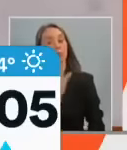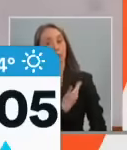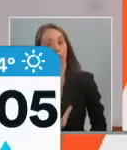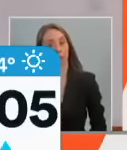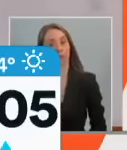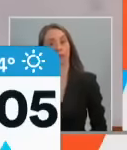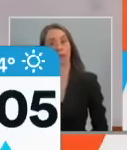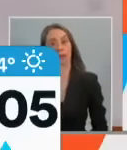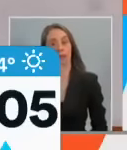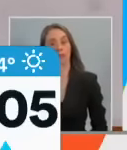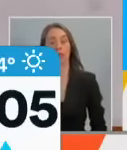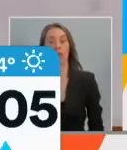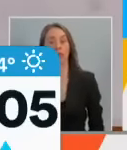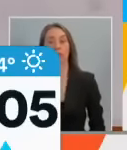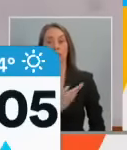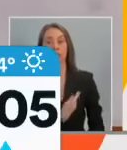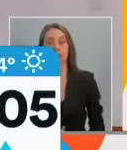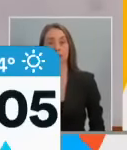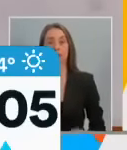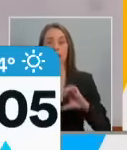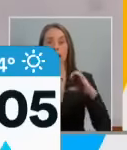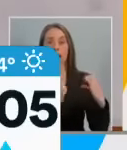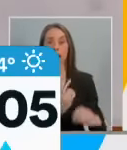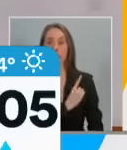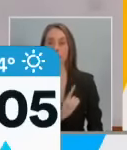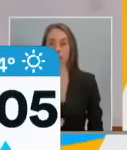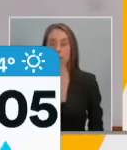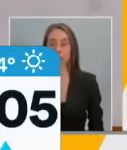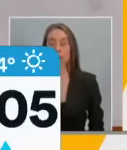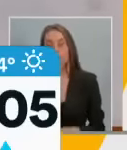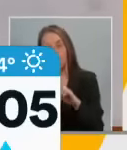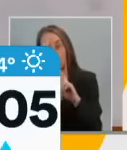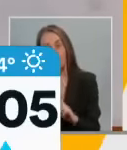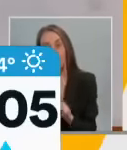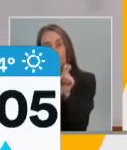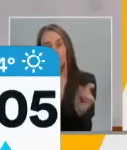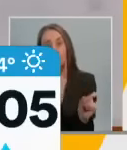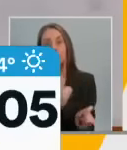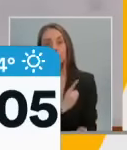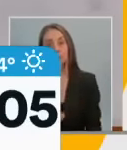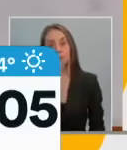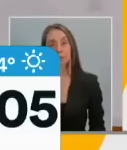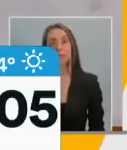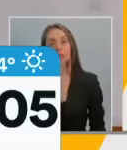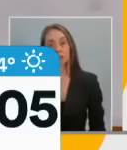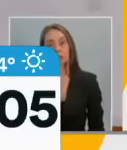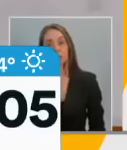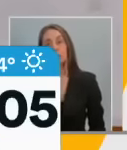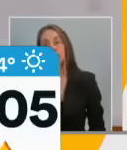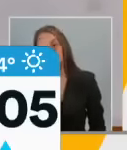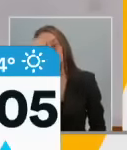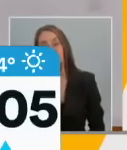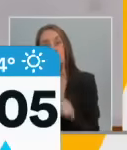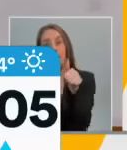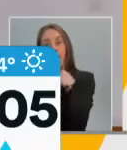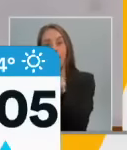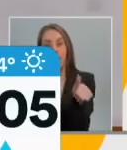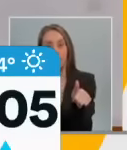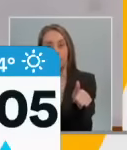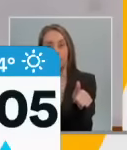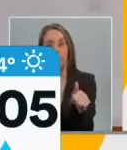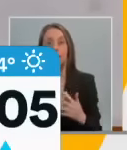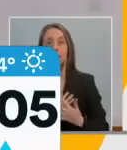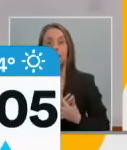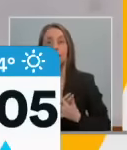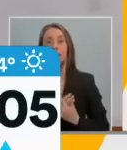de redes asistenciales y un informe de salud pública. La Paulita estaba a cargo de salud pública. Y lo que contaba el doctor Ugarte también